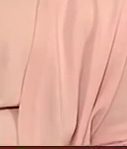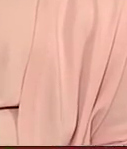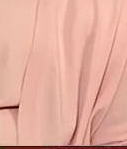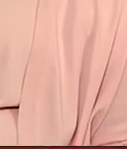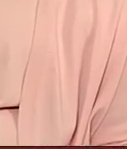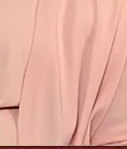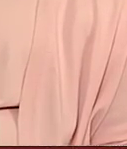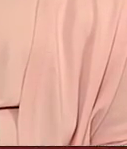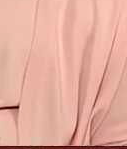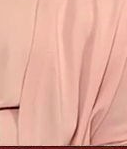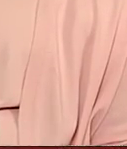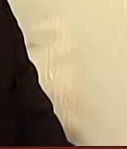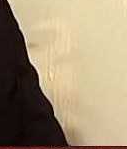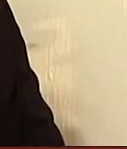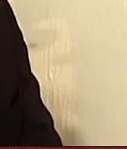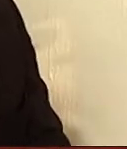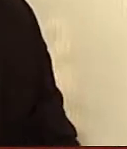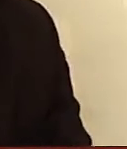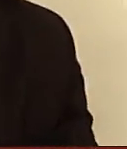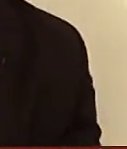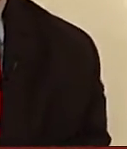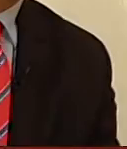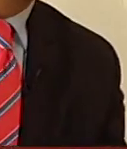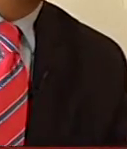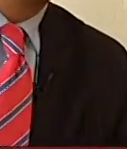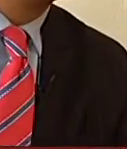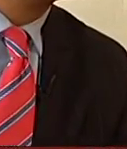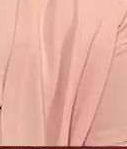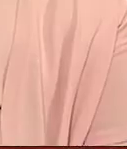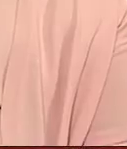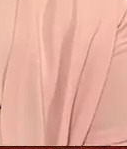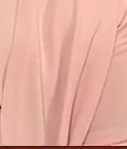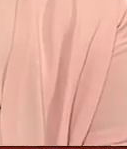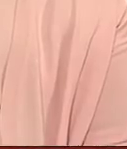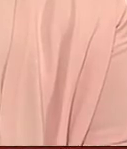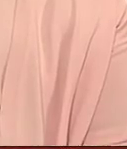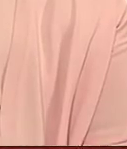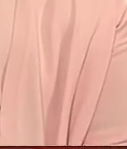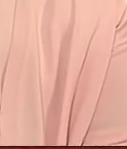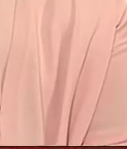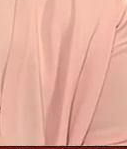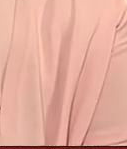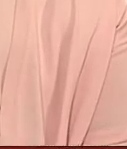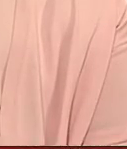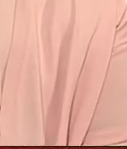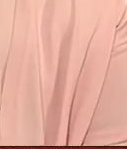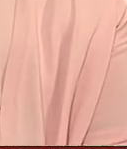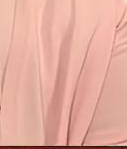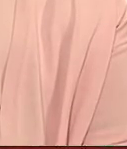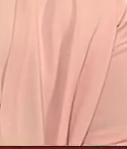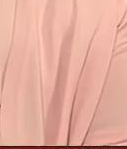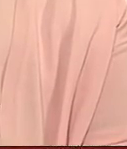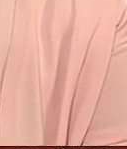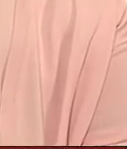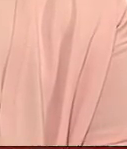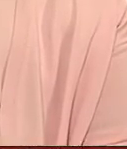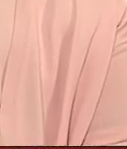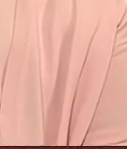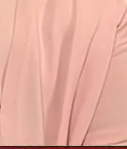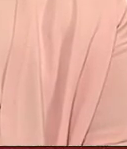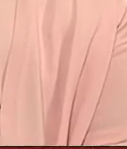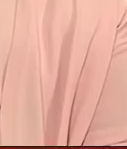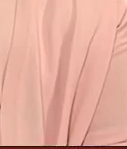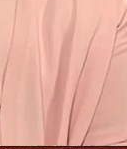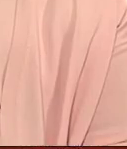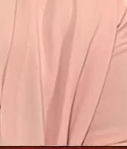las personas en el futuro. Para llegar, hace 6 años tuve un infarto cerebral. Los